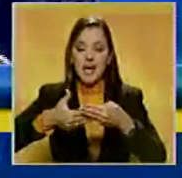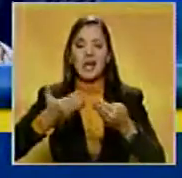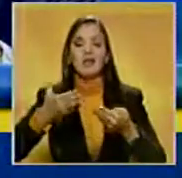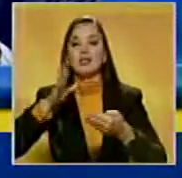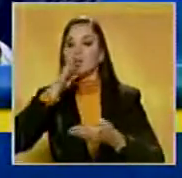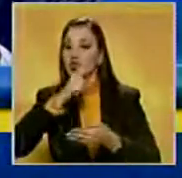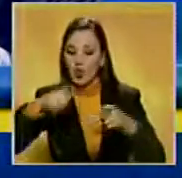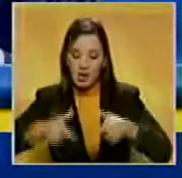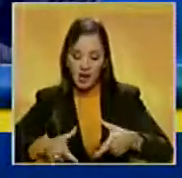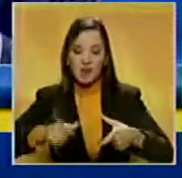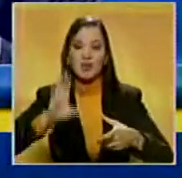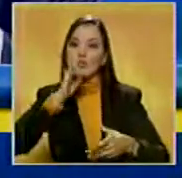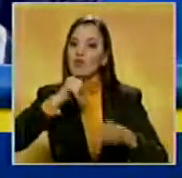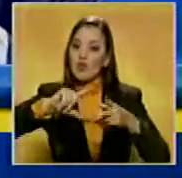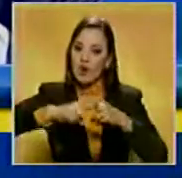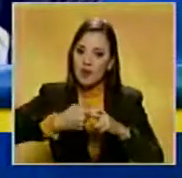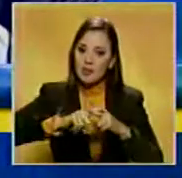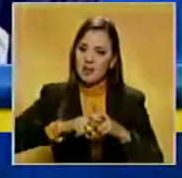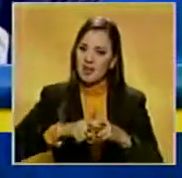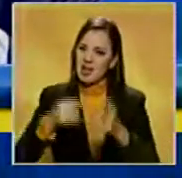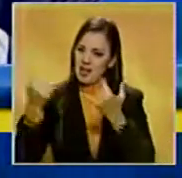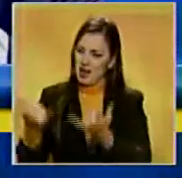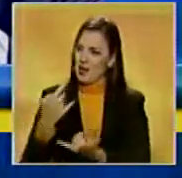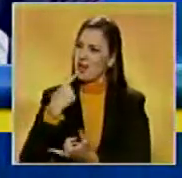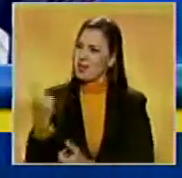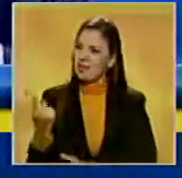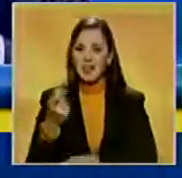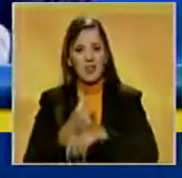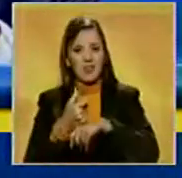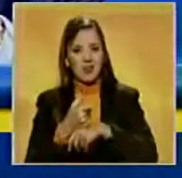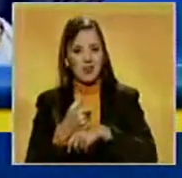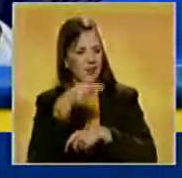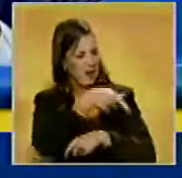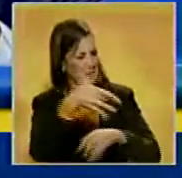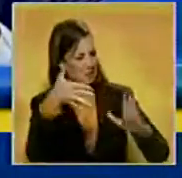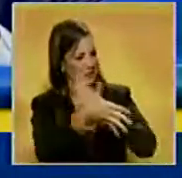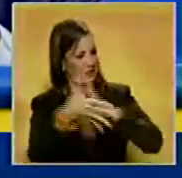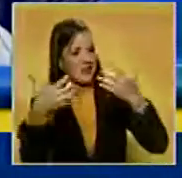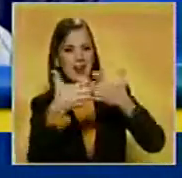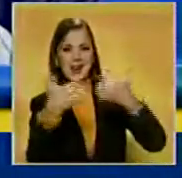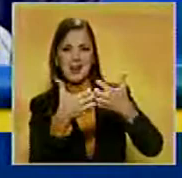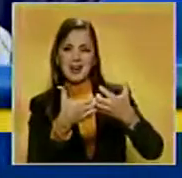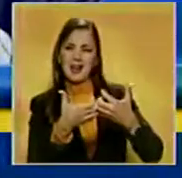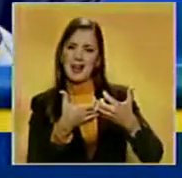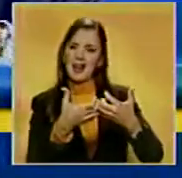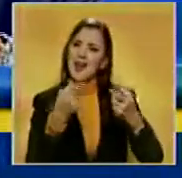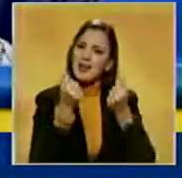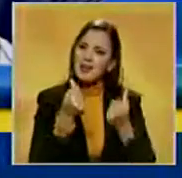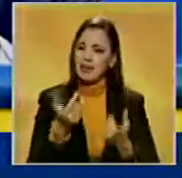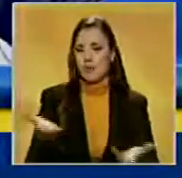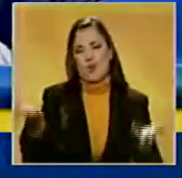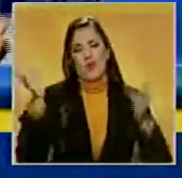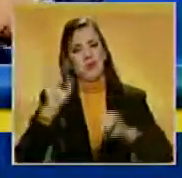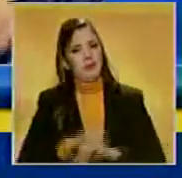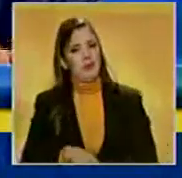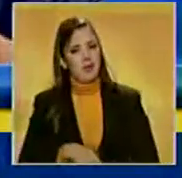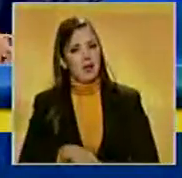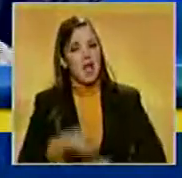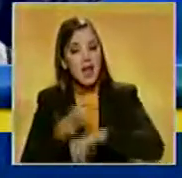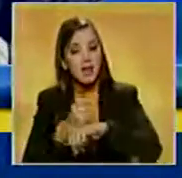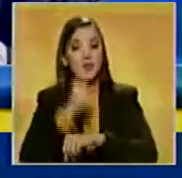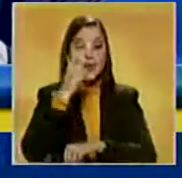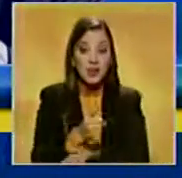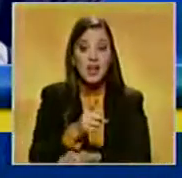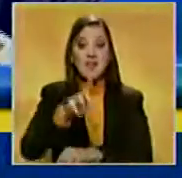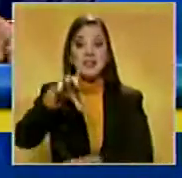no hay caucho y baja responsabilizar al gobierno a decir que es una guerra económica por Dios el gobierno tiene que sincerarse Y si aquí